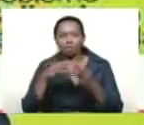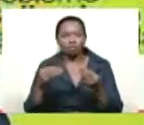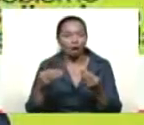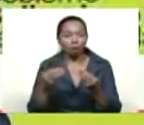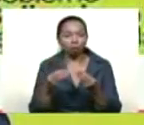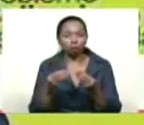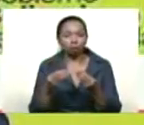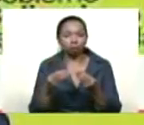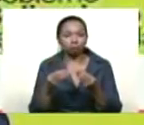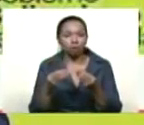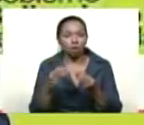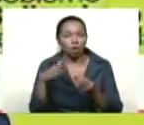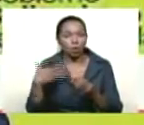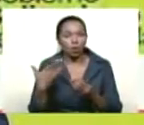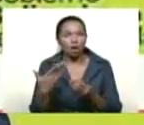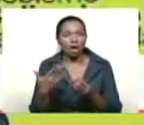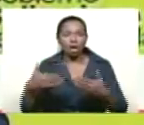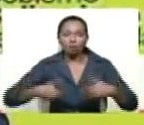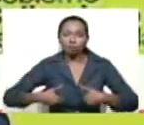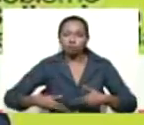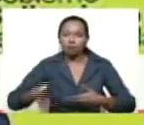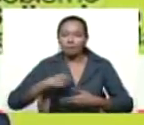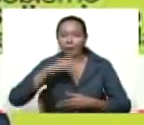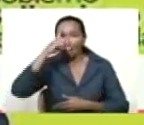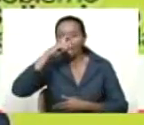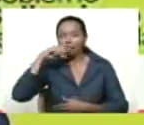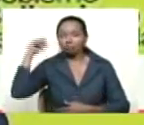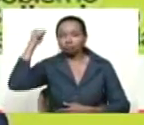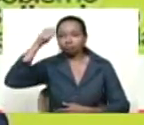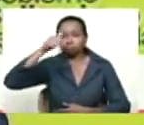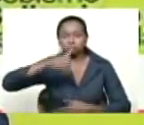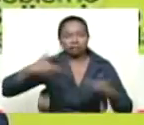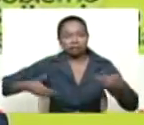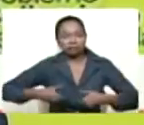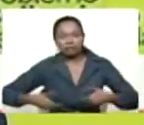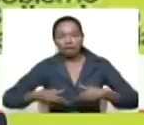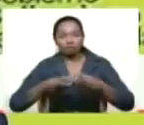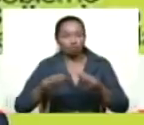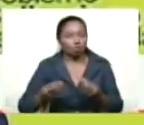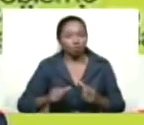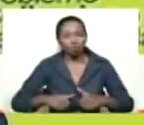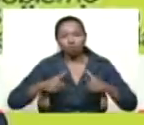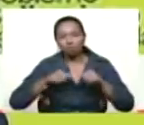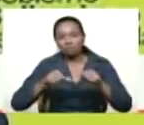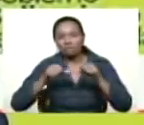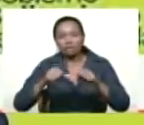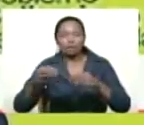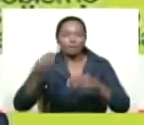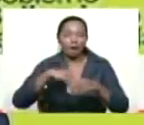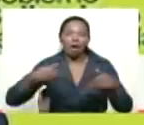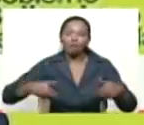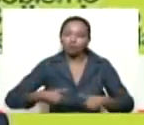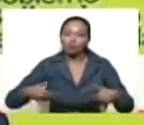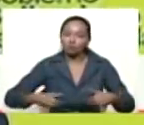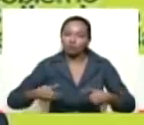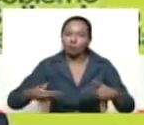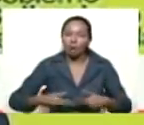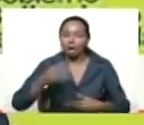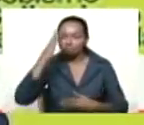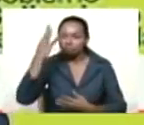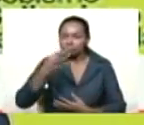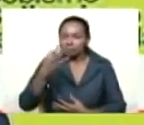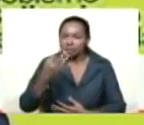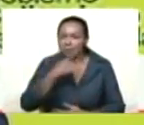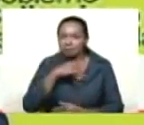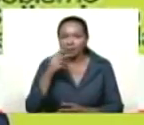esfuerzo de tantos años, de sembrar, de perseverar, de creer,